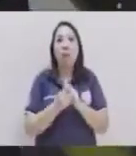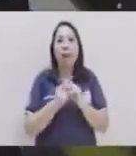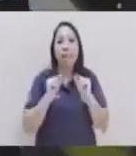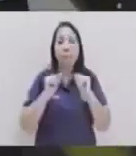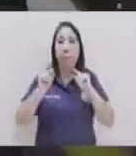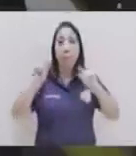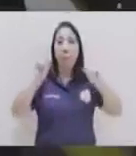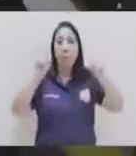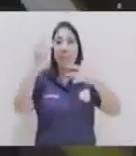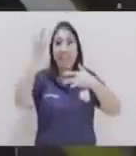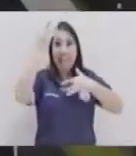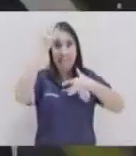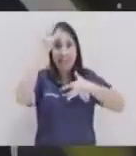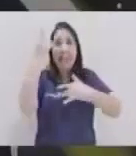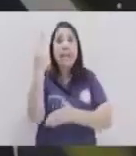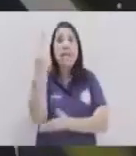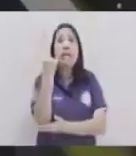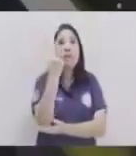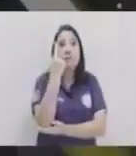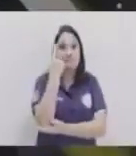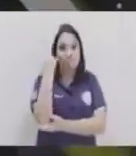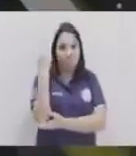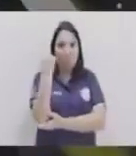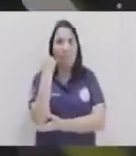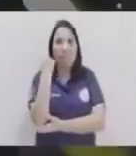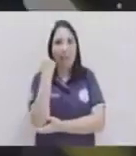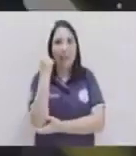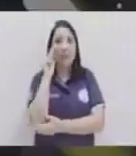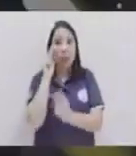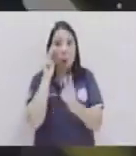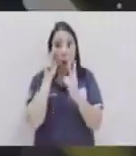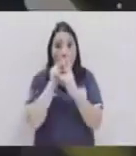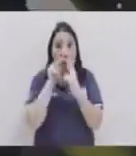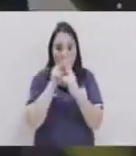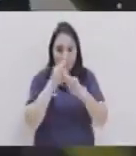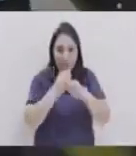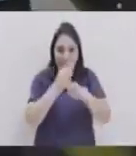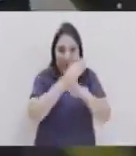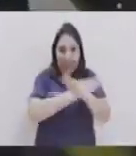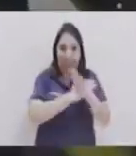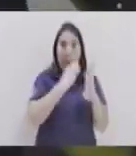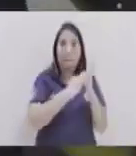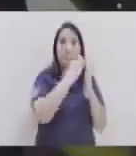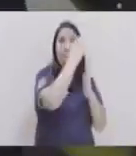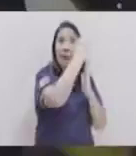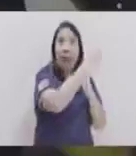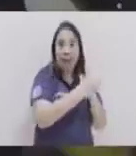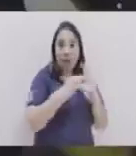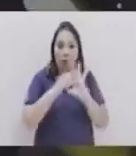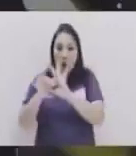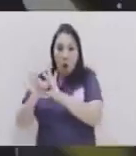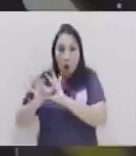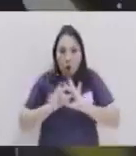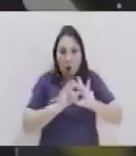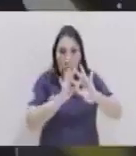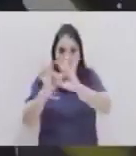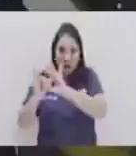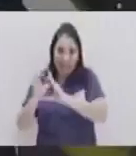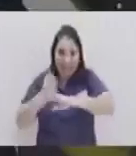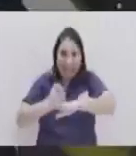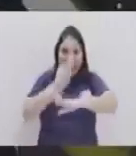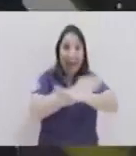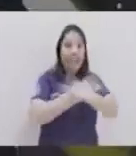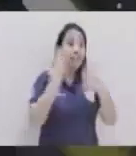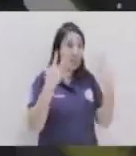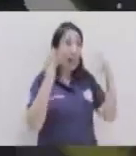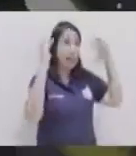Se ha visto que es importante tener conocimientos previos y prepararnos y actuar sobre el